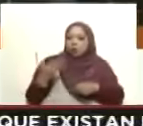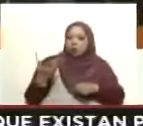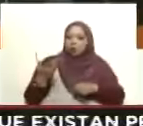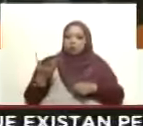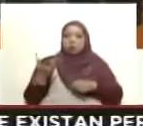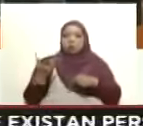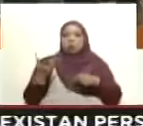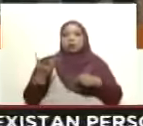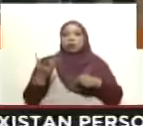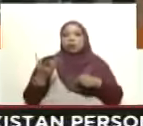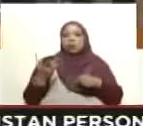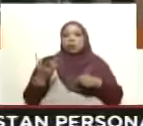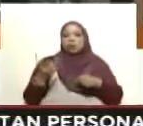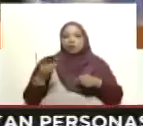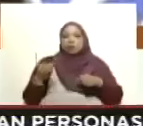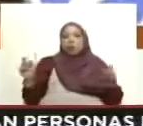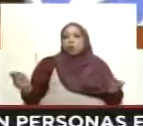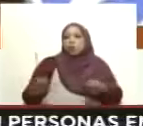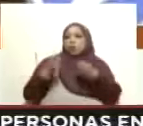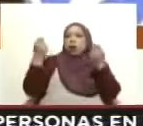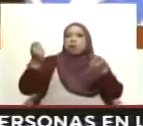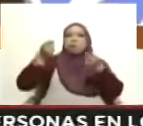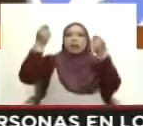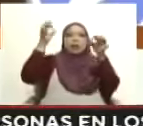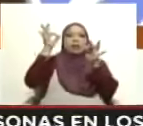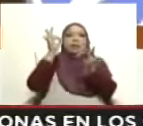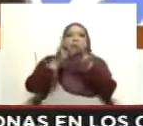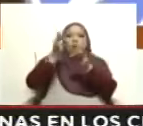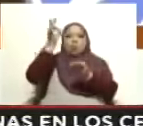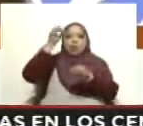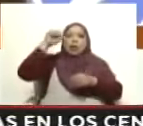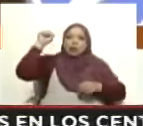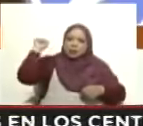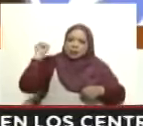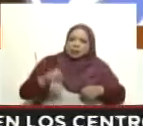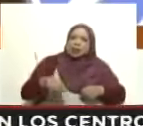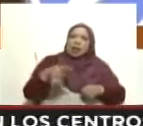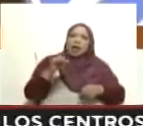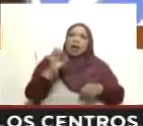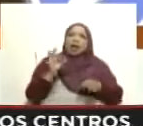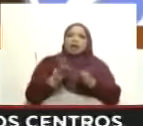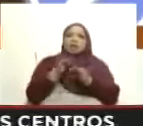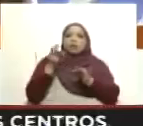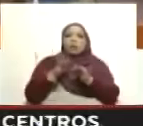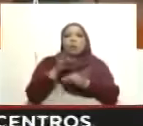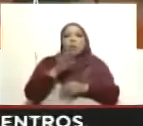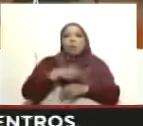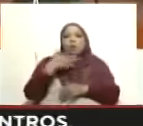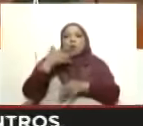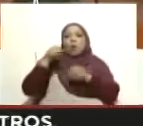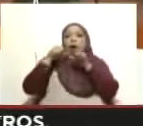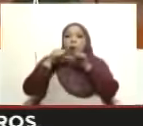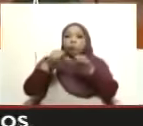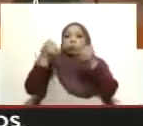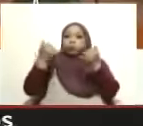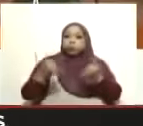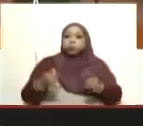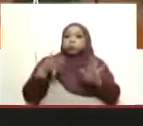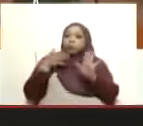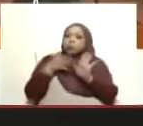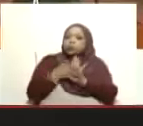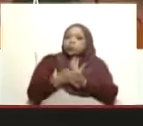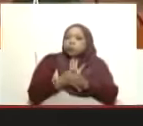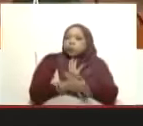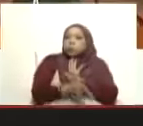no F no fue una campaña exitosa es una campaña que tiene ahora que eh afianzar sobre todo